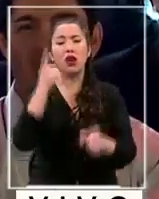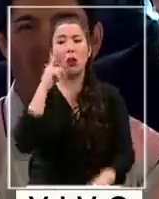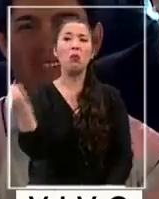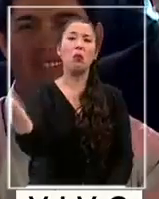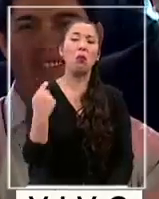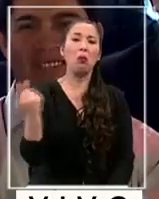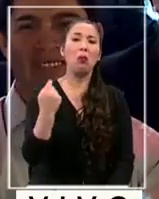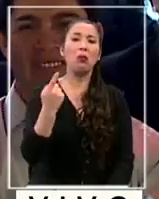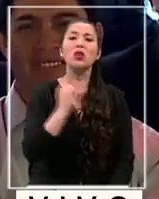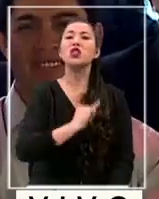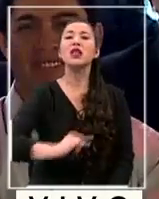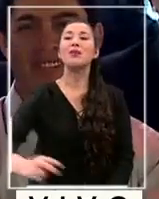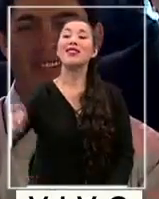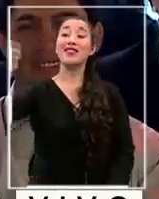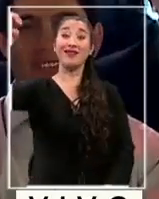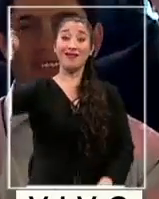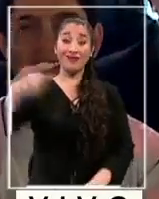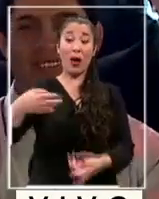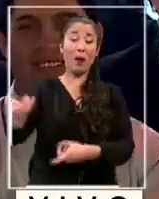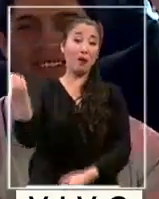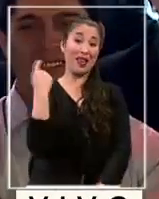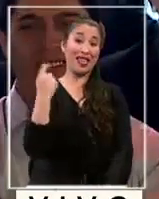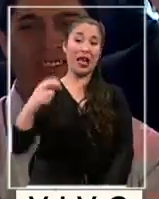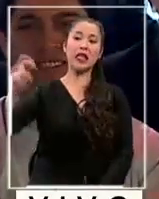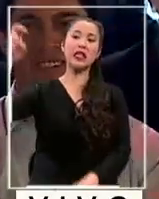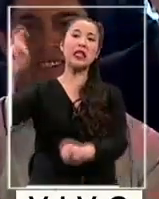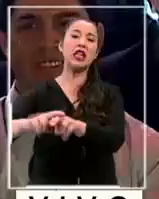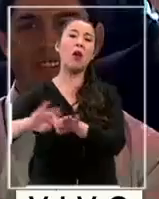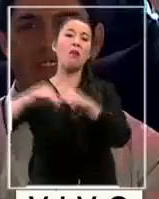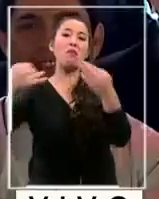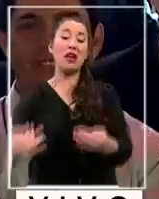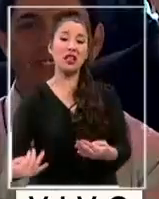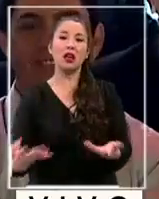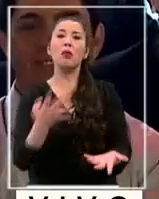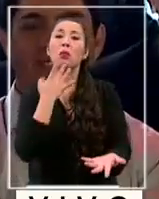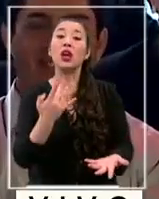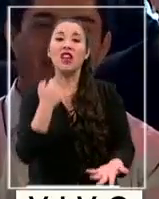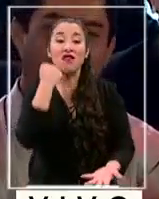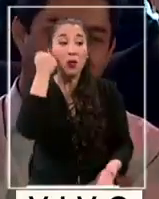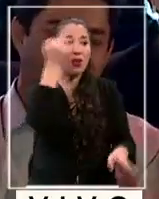siempre sentado en un escritorio porque tienen vergüenza de salir a la calle.